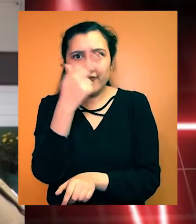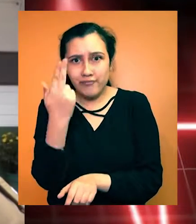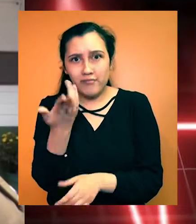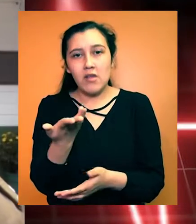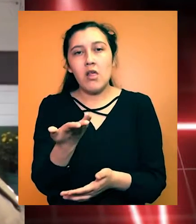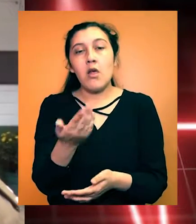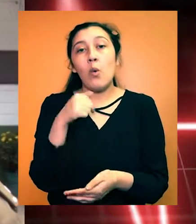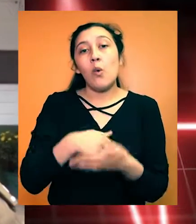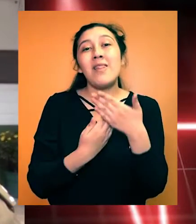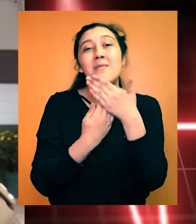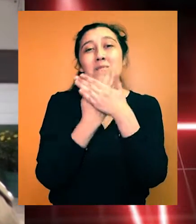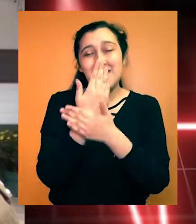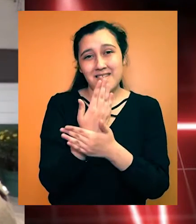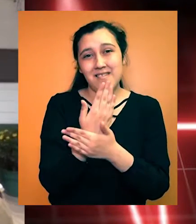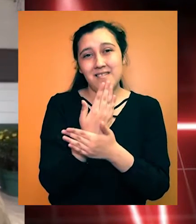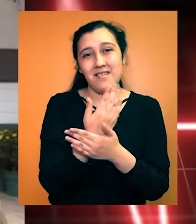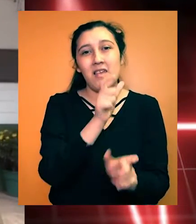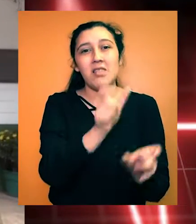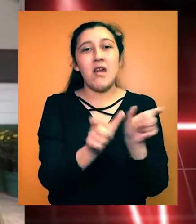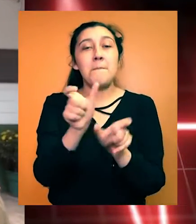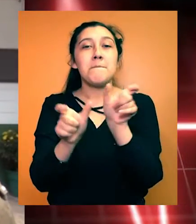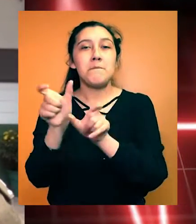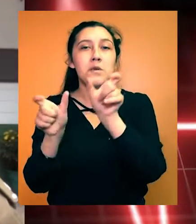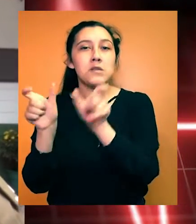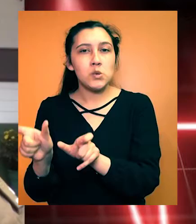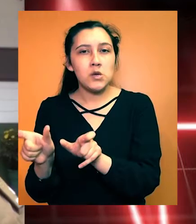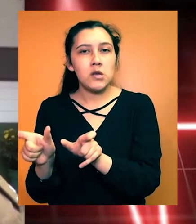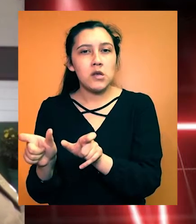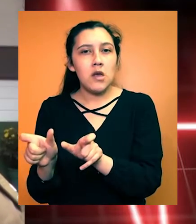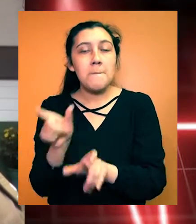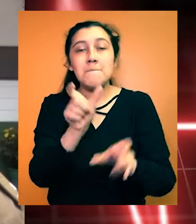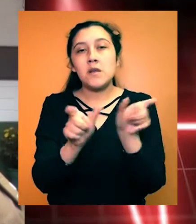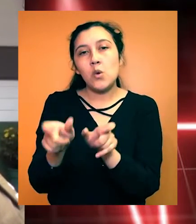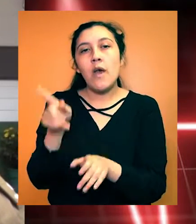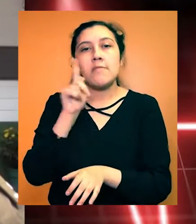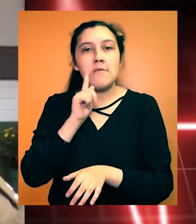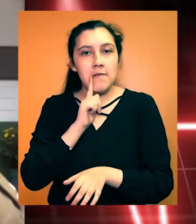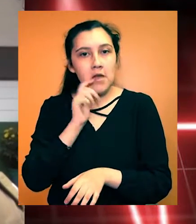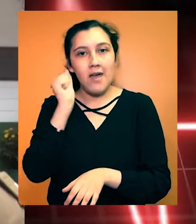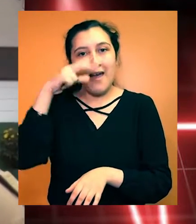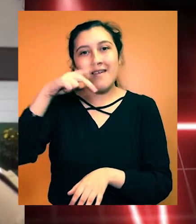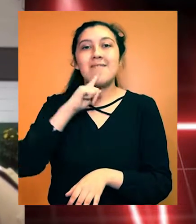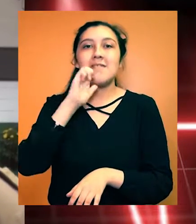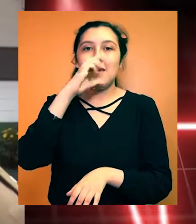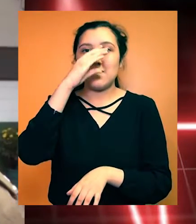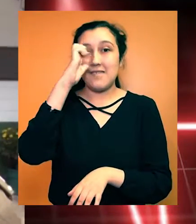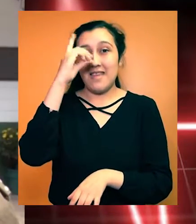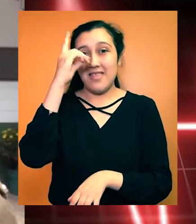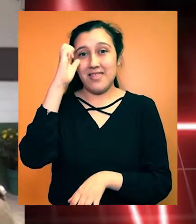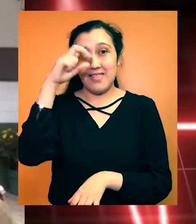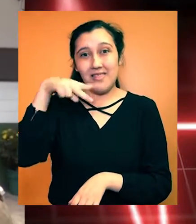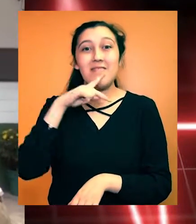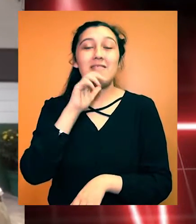fuego hoy día durante la madrugada. Bueno, estas personas, necesario y pertinente señalar que eran personas que tenían antecedentes penales, un